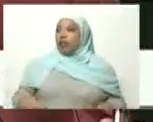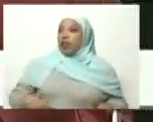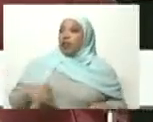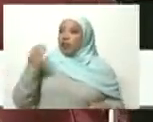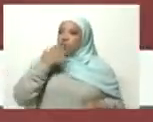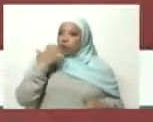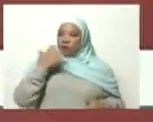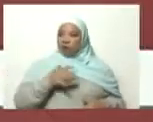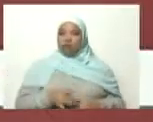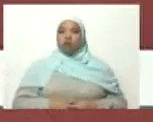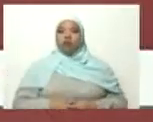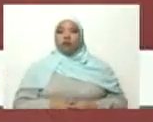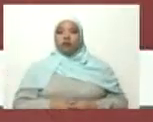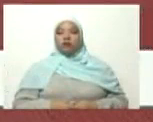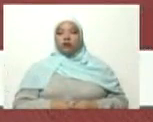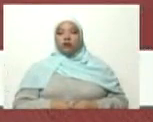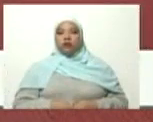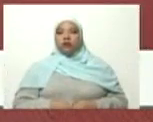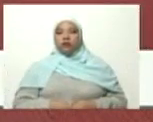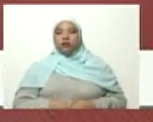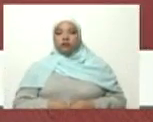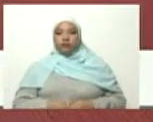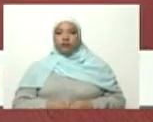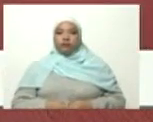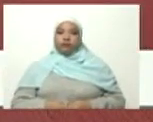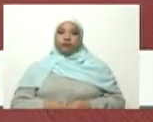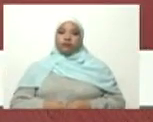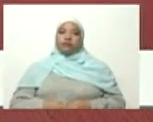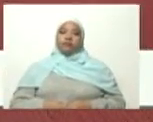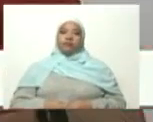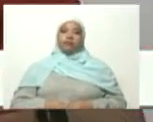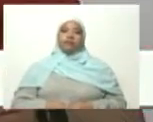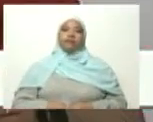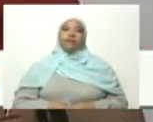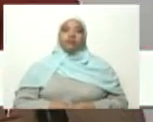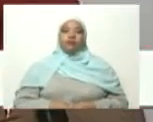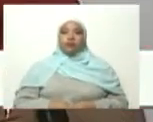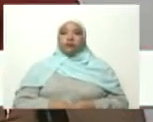Vamos a los Tiburones de La Guaira, pero bueno, ¿ah?